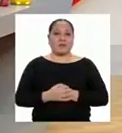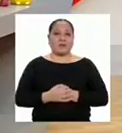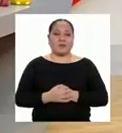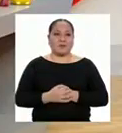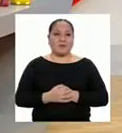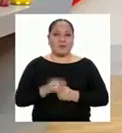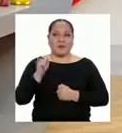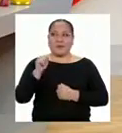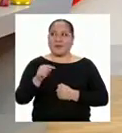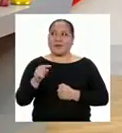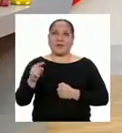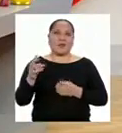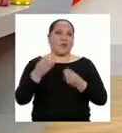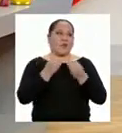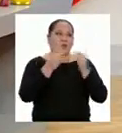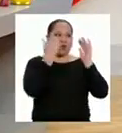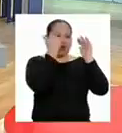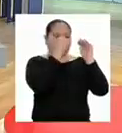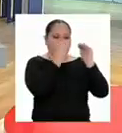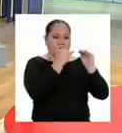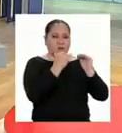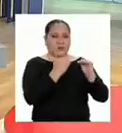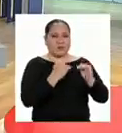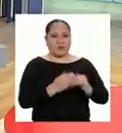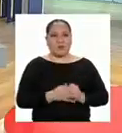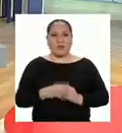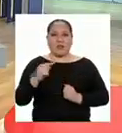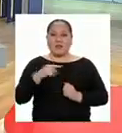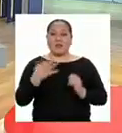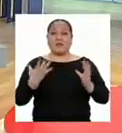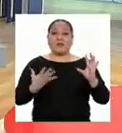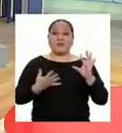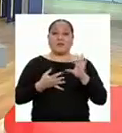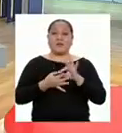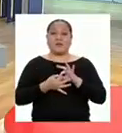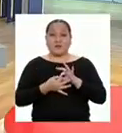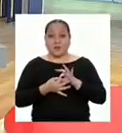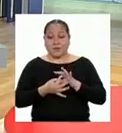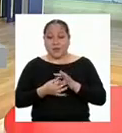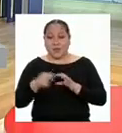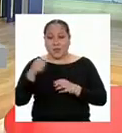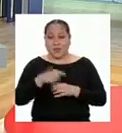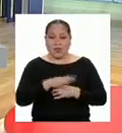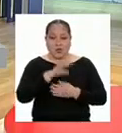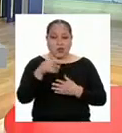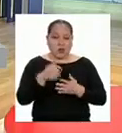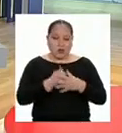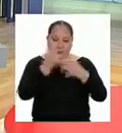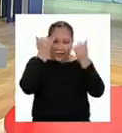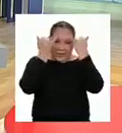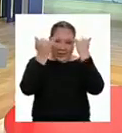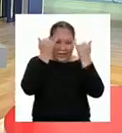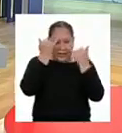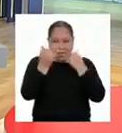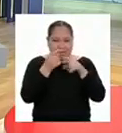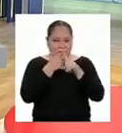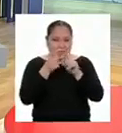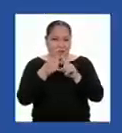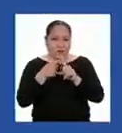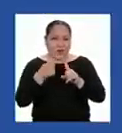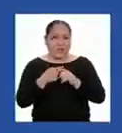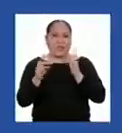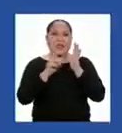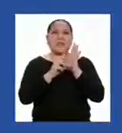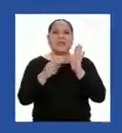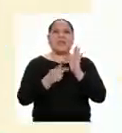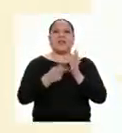Este ha estado repleto de guiones. Y lo que han tenido en común ha sido que todos han propuesto diferentes definiciones de